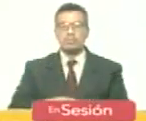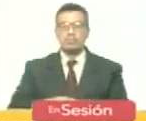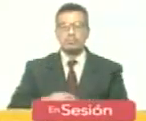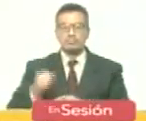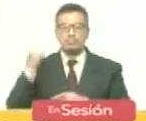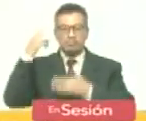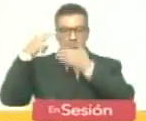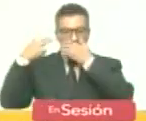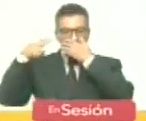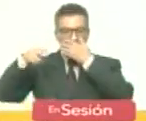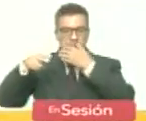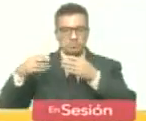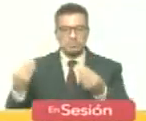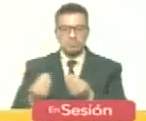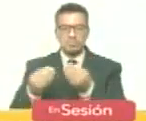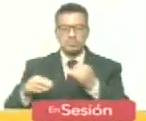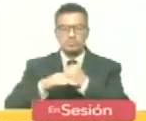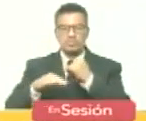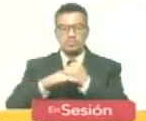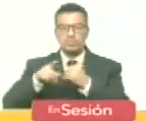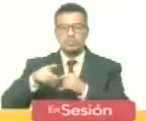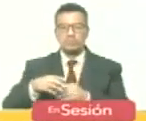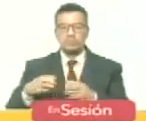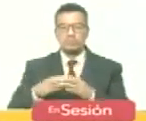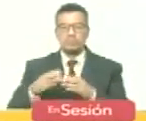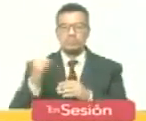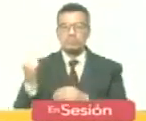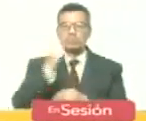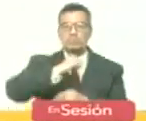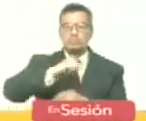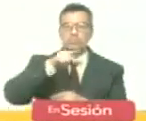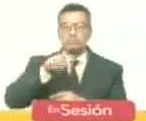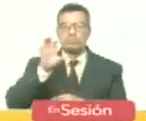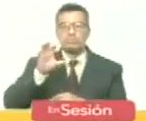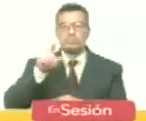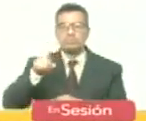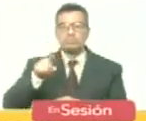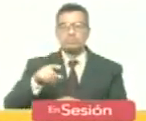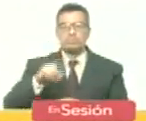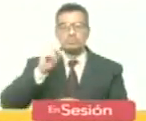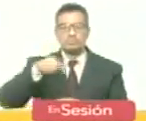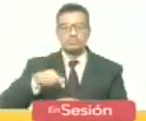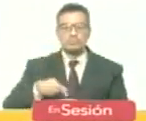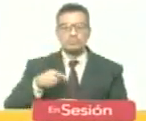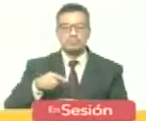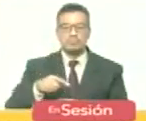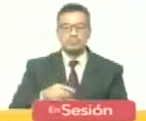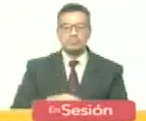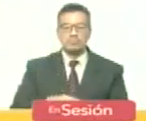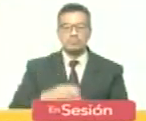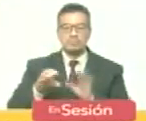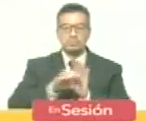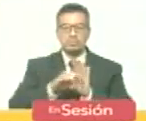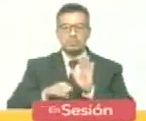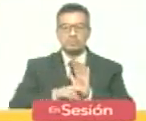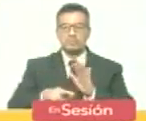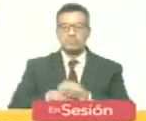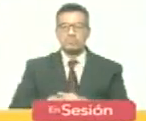terrorismo y de la violencia en contra de este país y en contra de esta constitución.